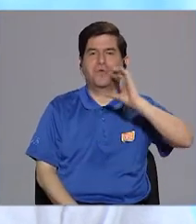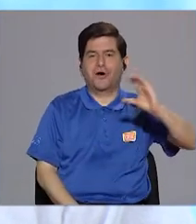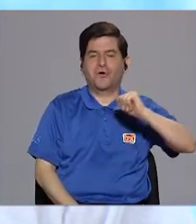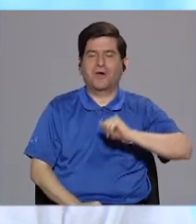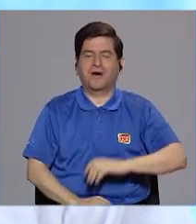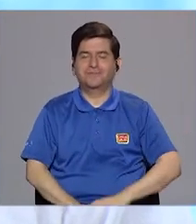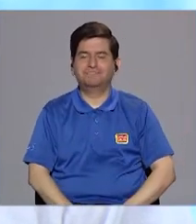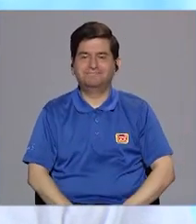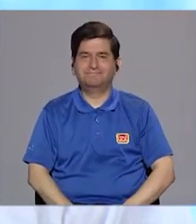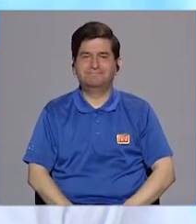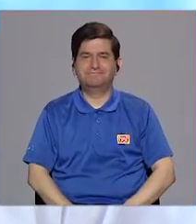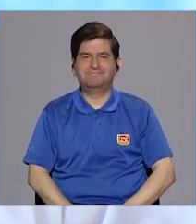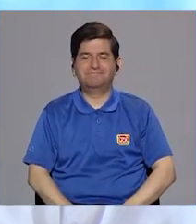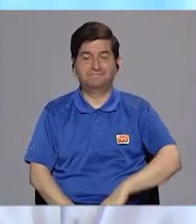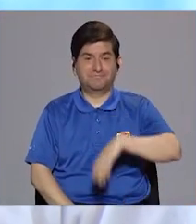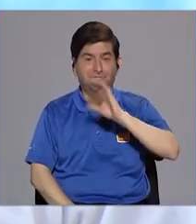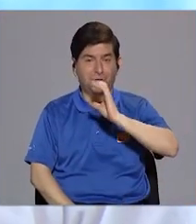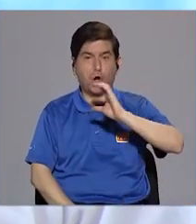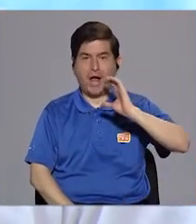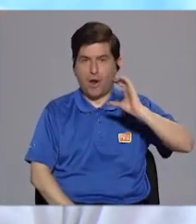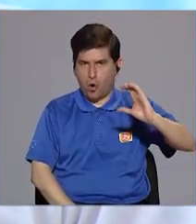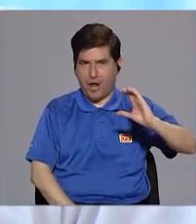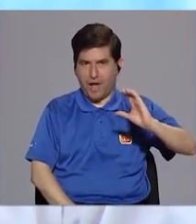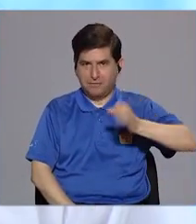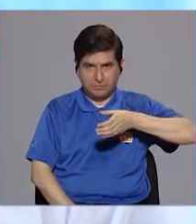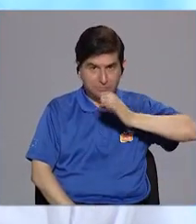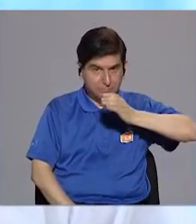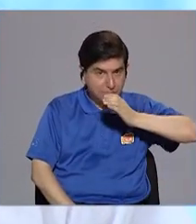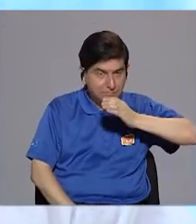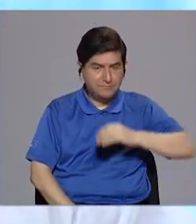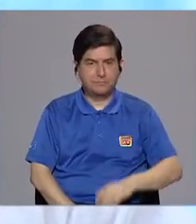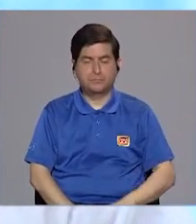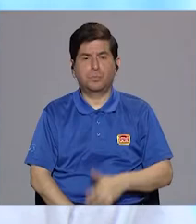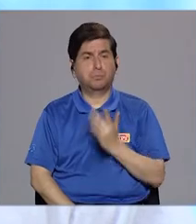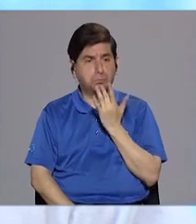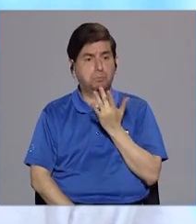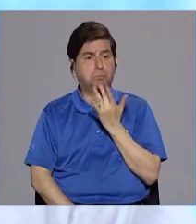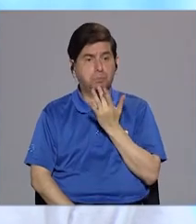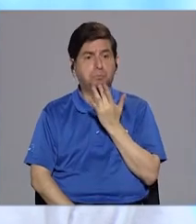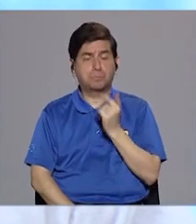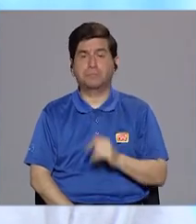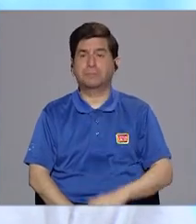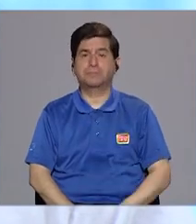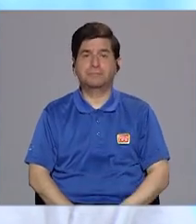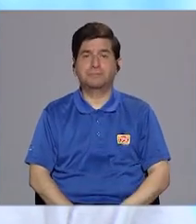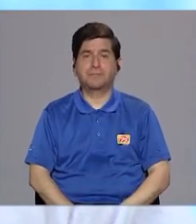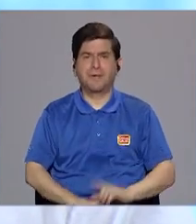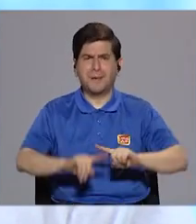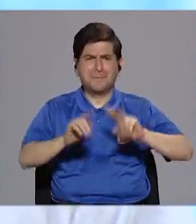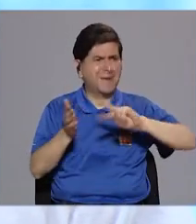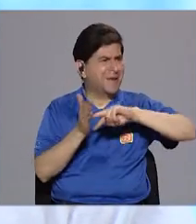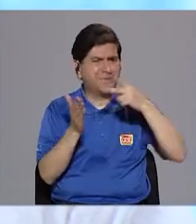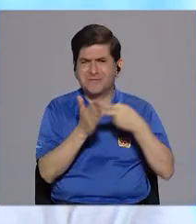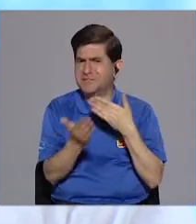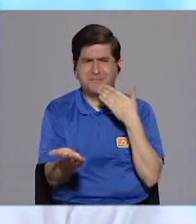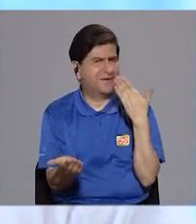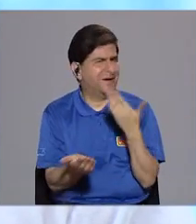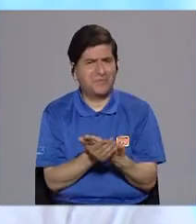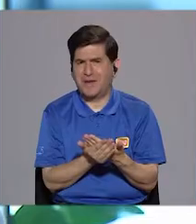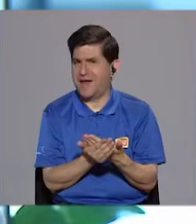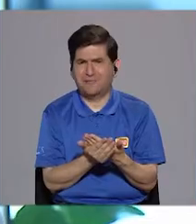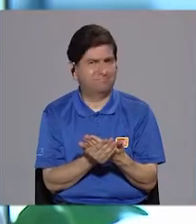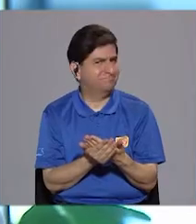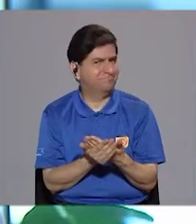¿no? A ver, la Coca-Cola es muy rica, pero no quiere decir que sea buena.